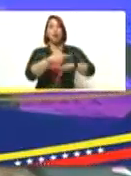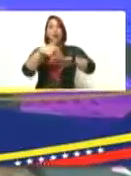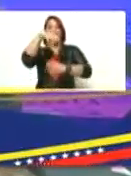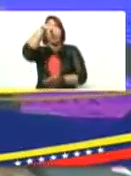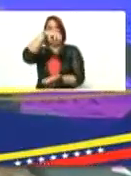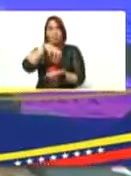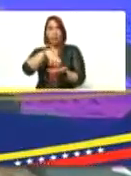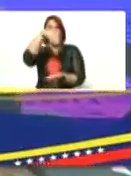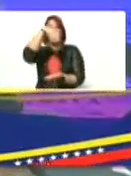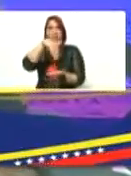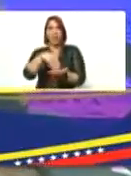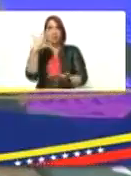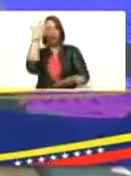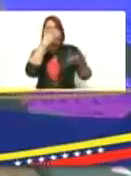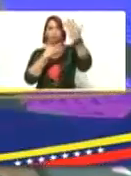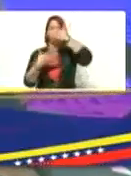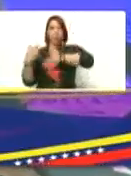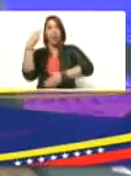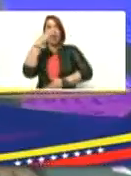Héctor Rodríguez.